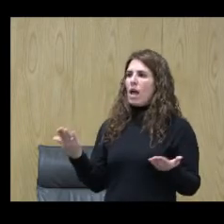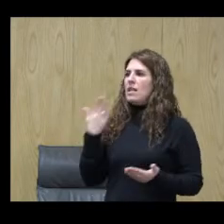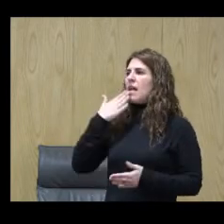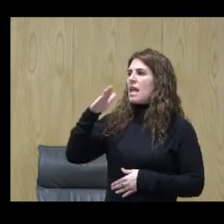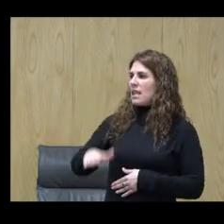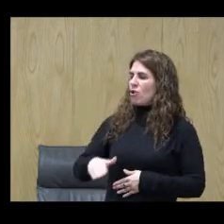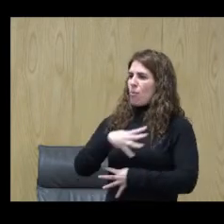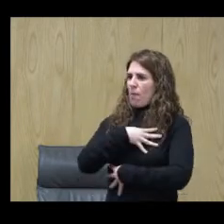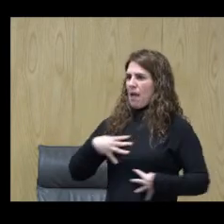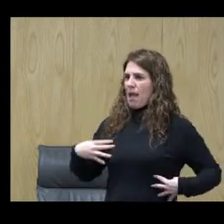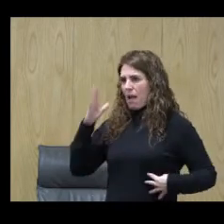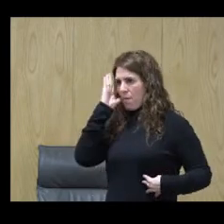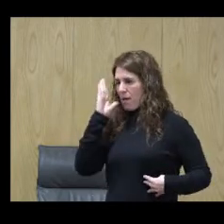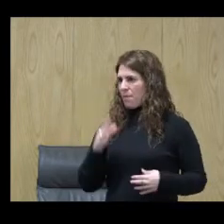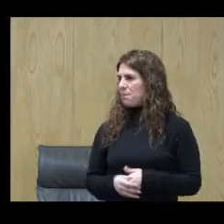rayas.